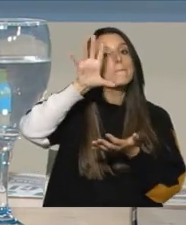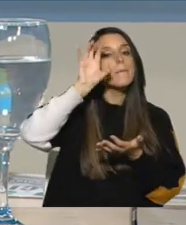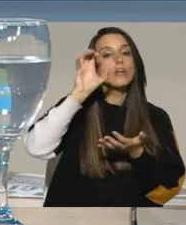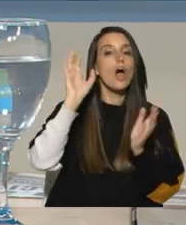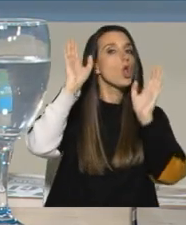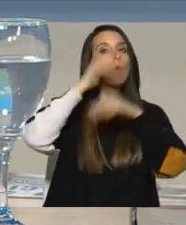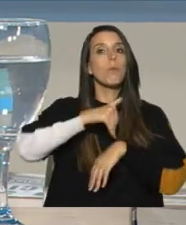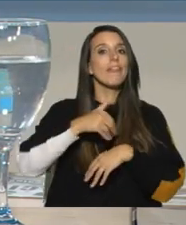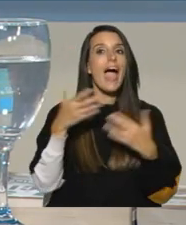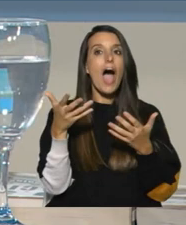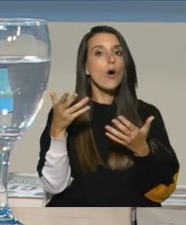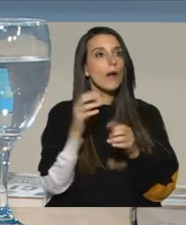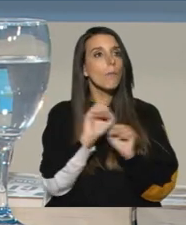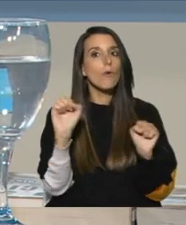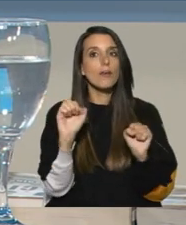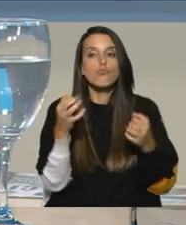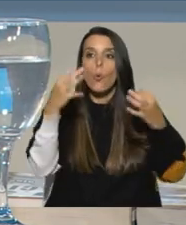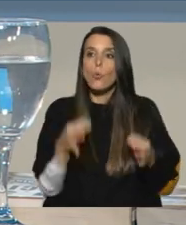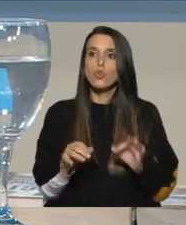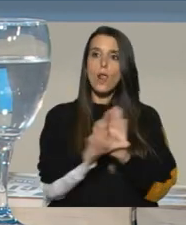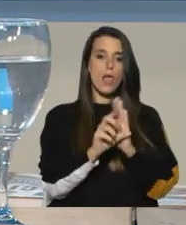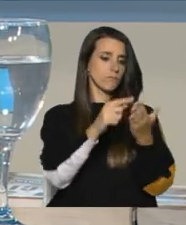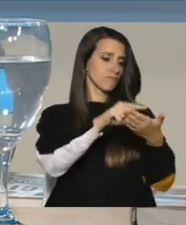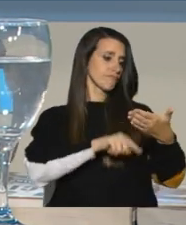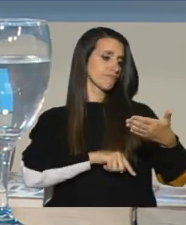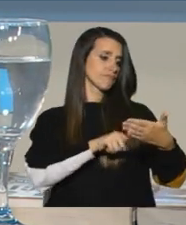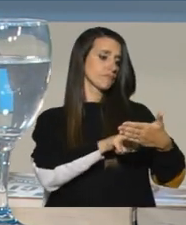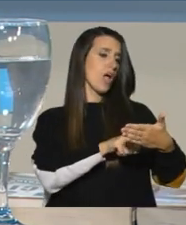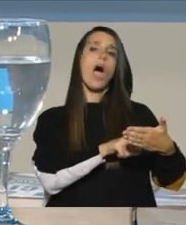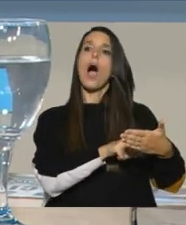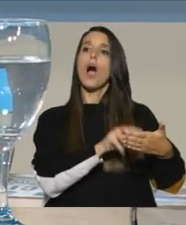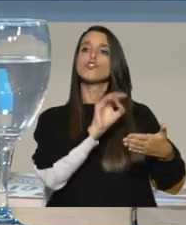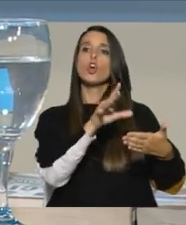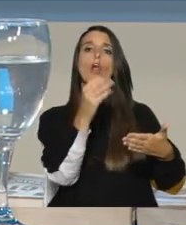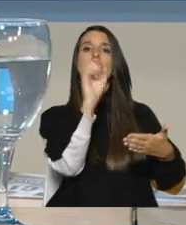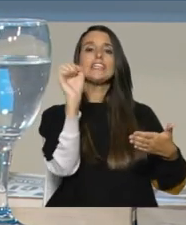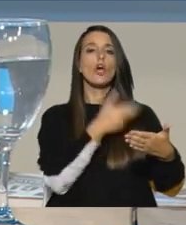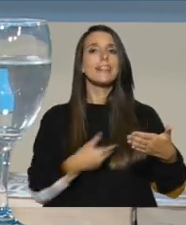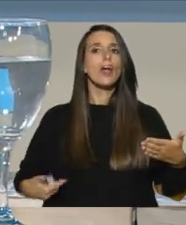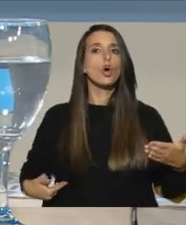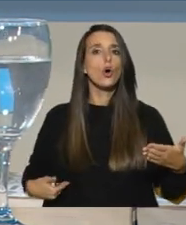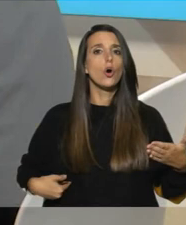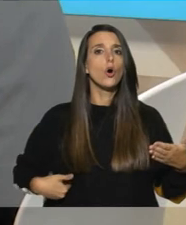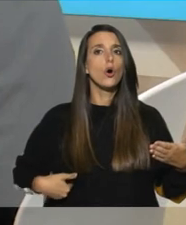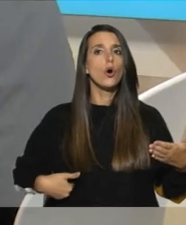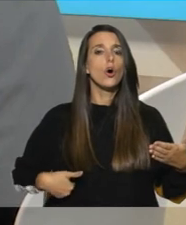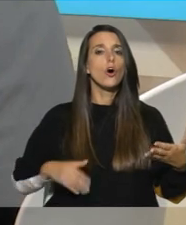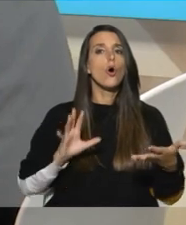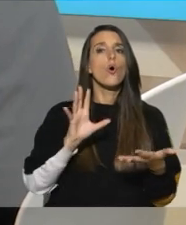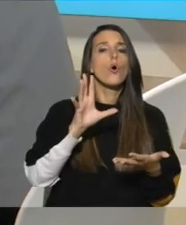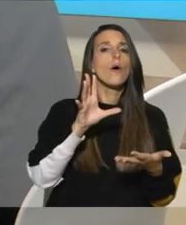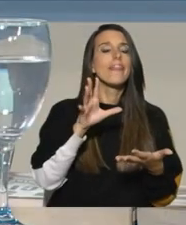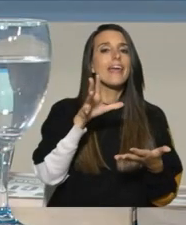impedidos de ahora poderlo, porque me topé con una ley que es exclusiva para delitos de Estado. Los sitios de la memoria... De terrorismo de Estado. De terrorismo de